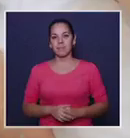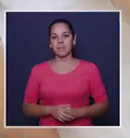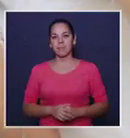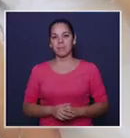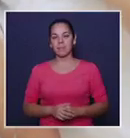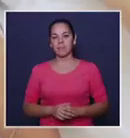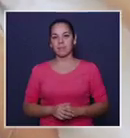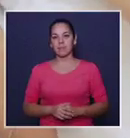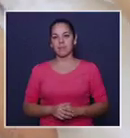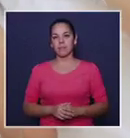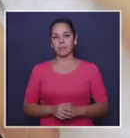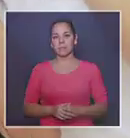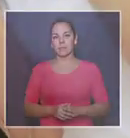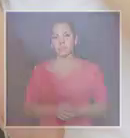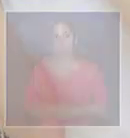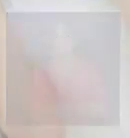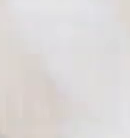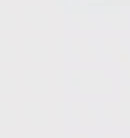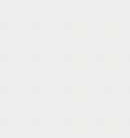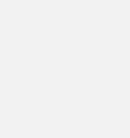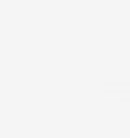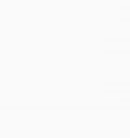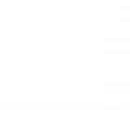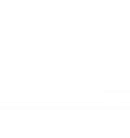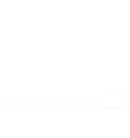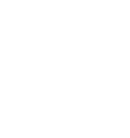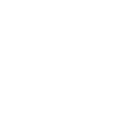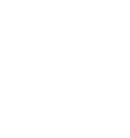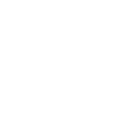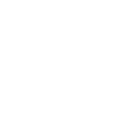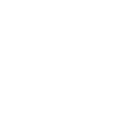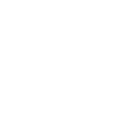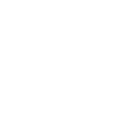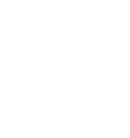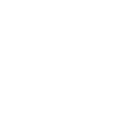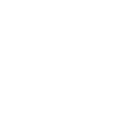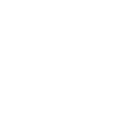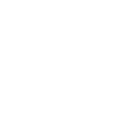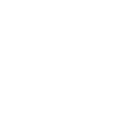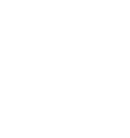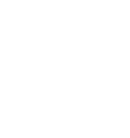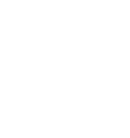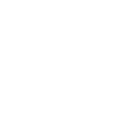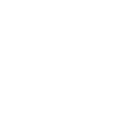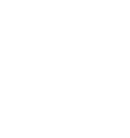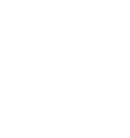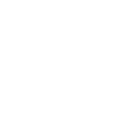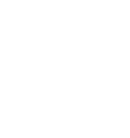Gobierno de Costa Rica.